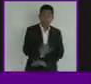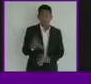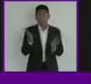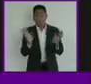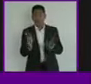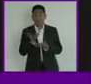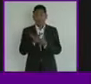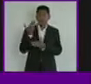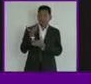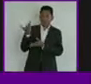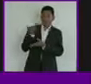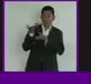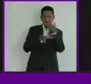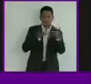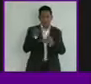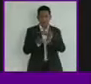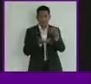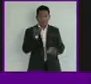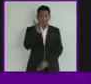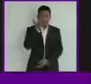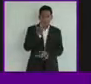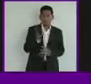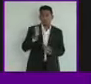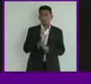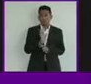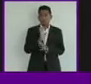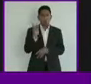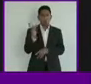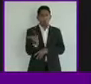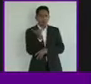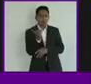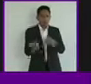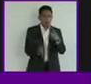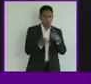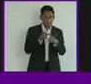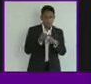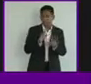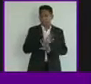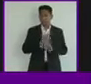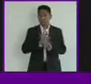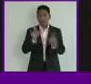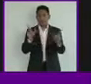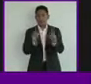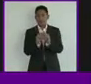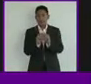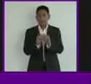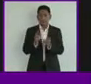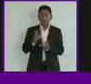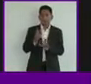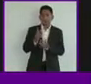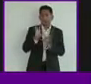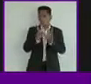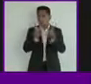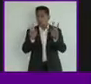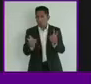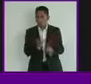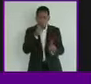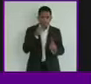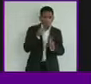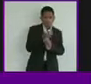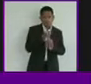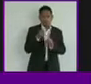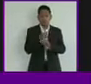que podríamos concluir breve y rápidamente en esta primera ronda de preguntas este tema de la violencia que les preocupa mucho, ¿no? De